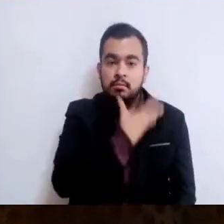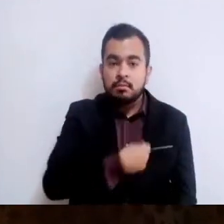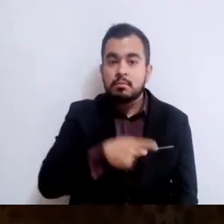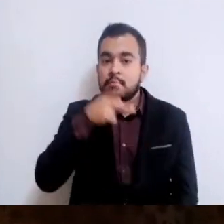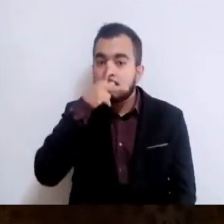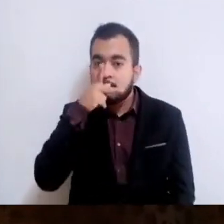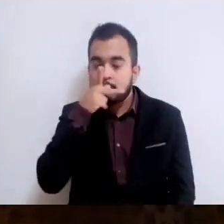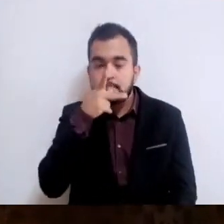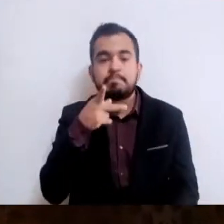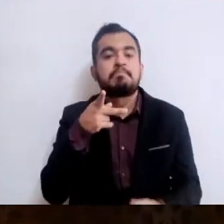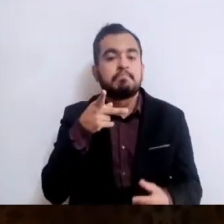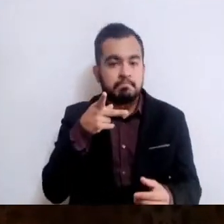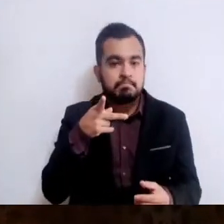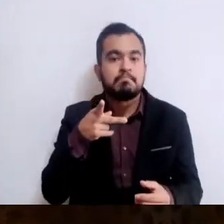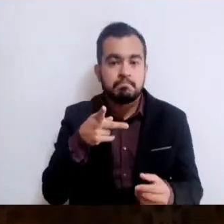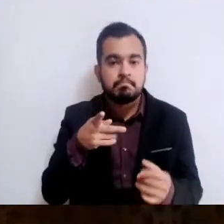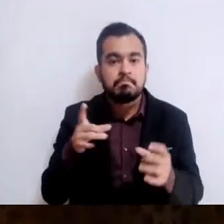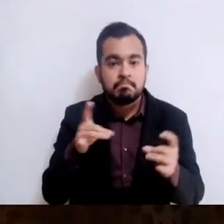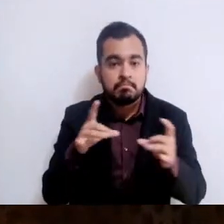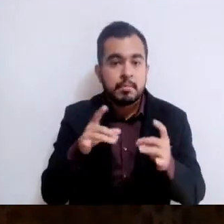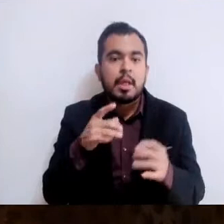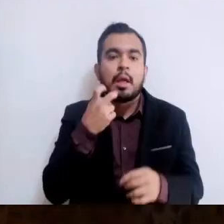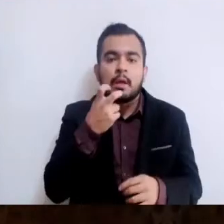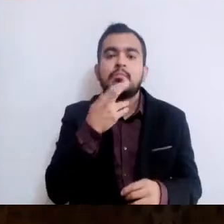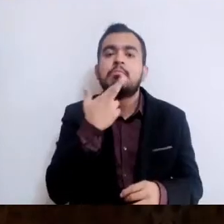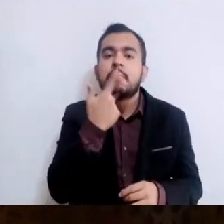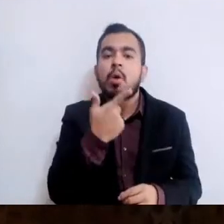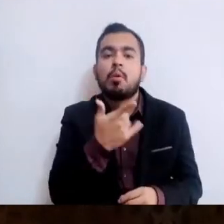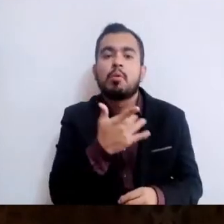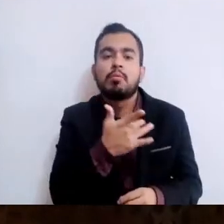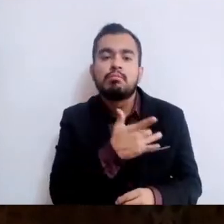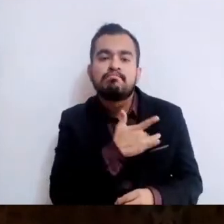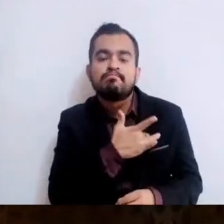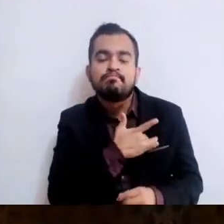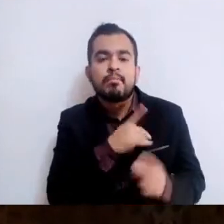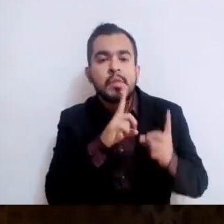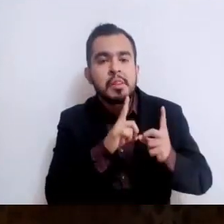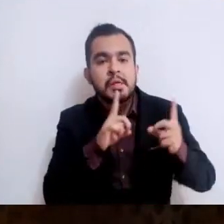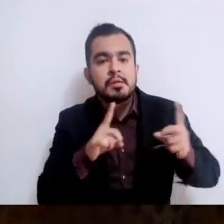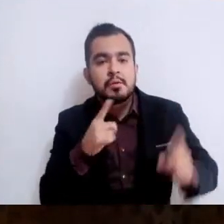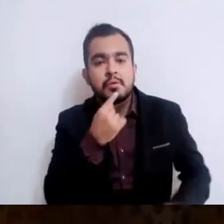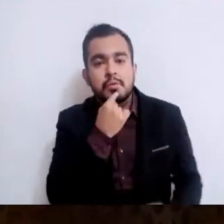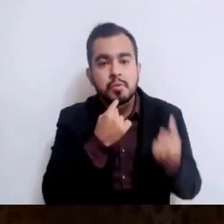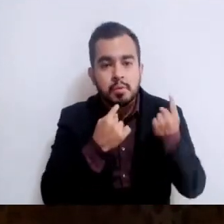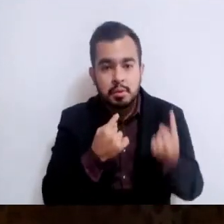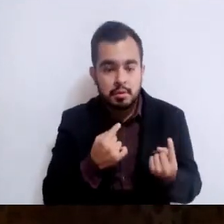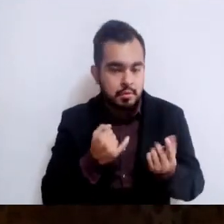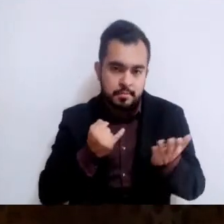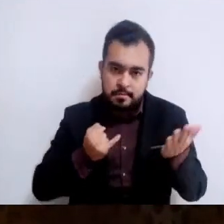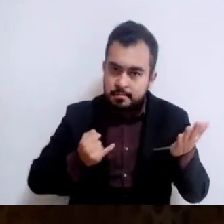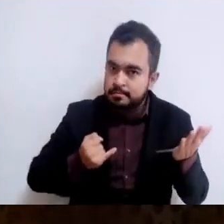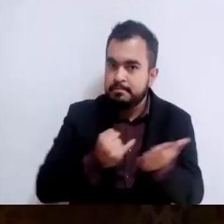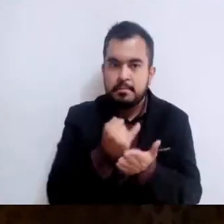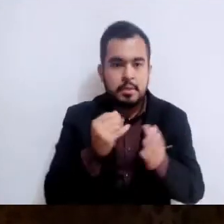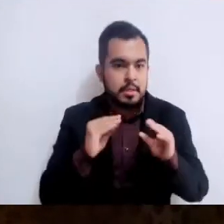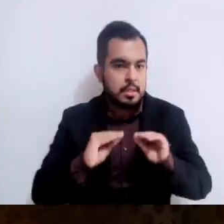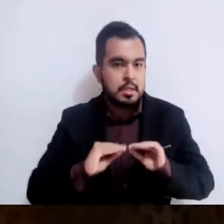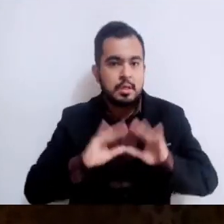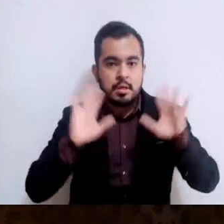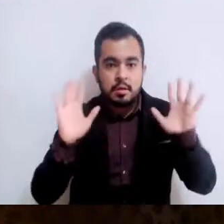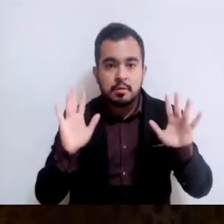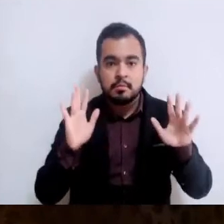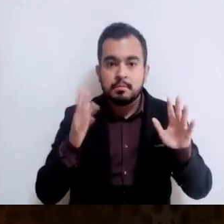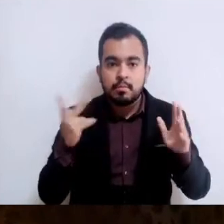desarrollo afectivo del menor. Y en definitiva, es una medida a adoptar por propio interés y voluntad de las